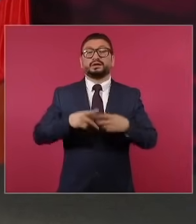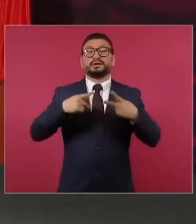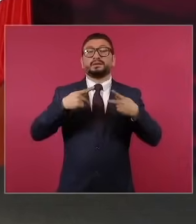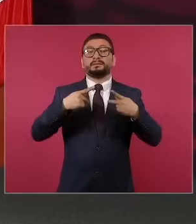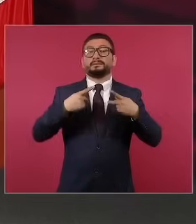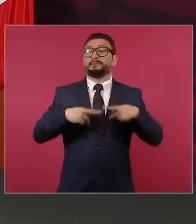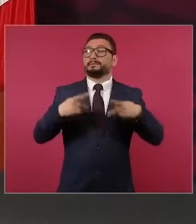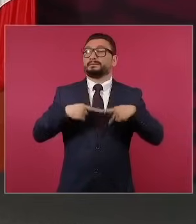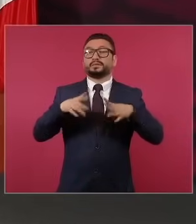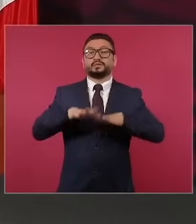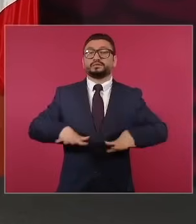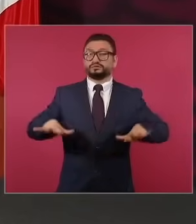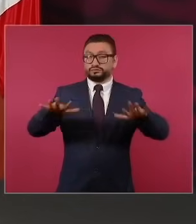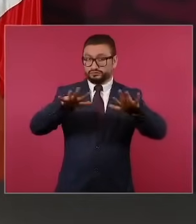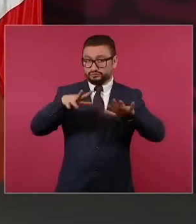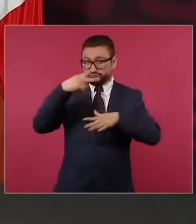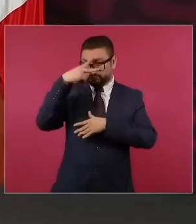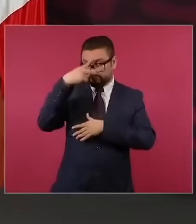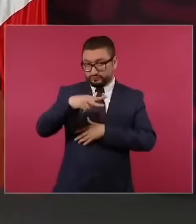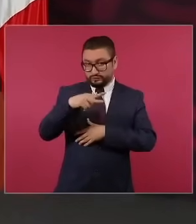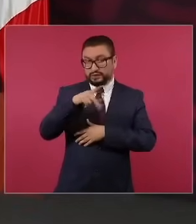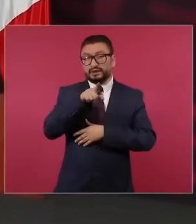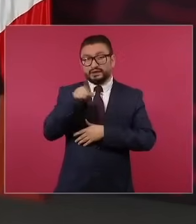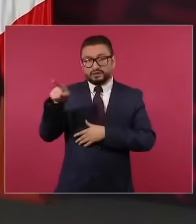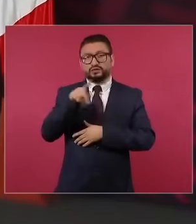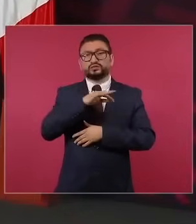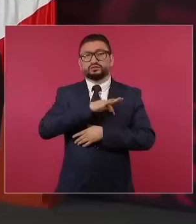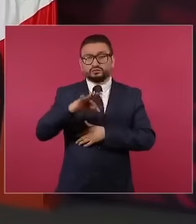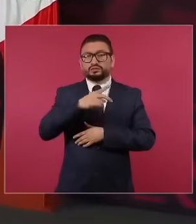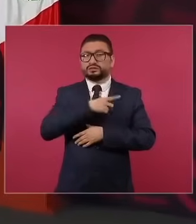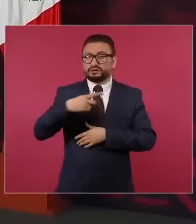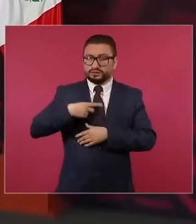elija a los jueces,